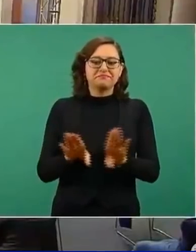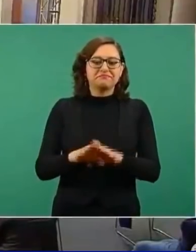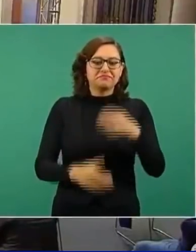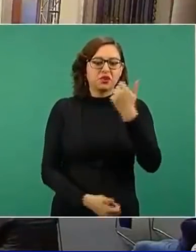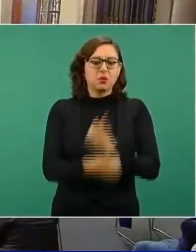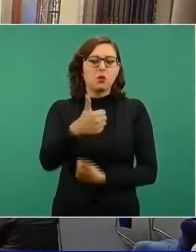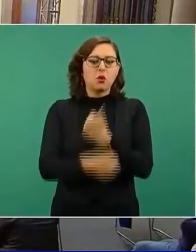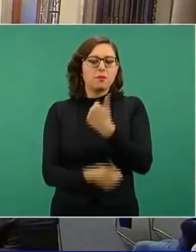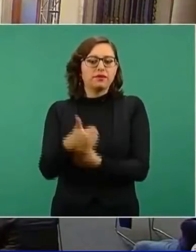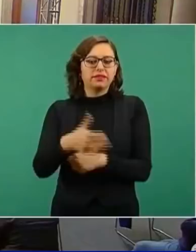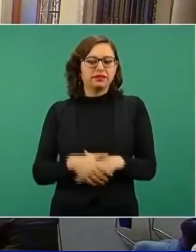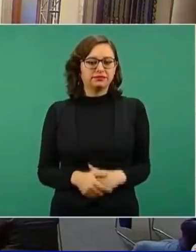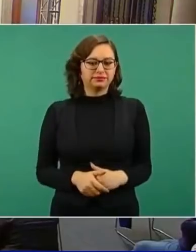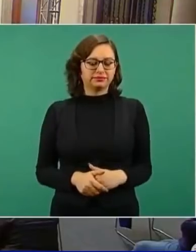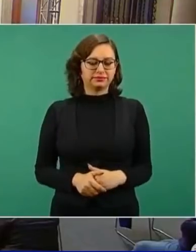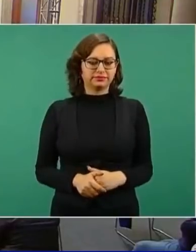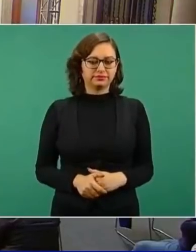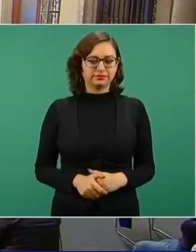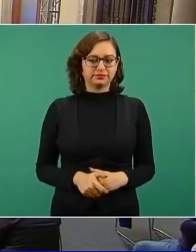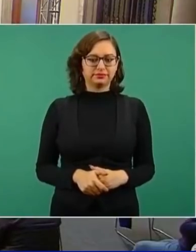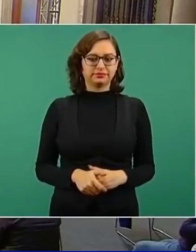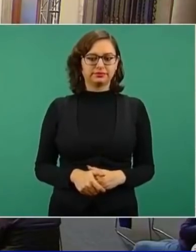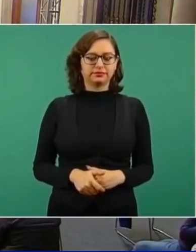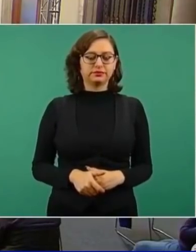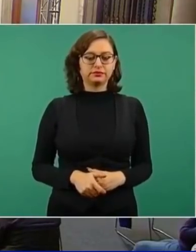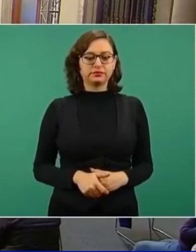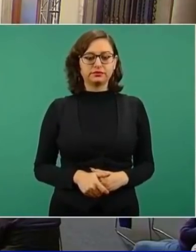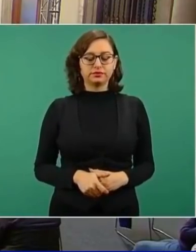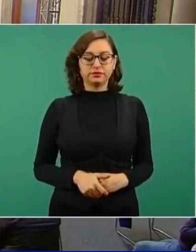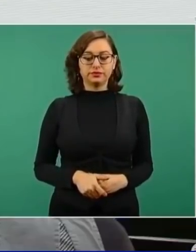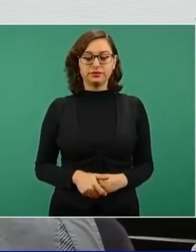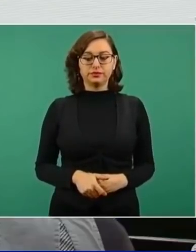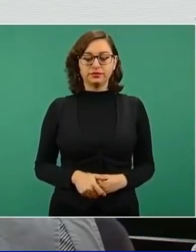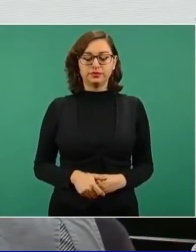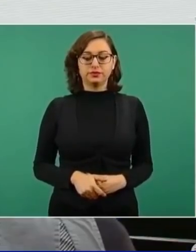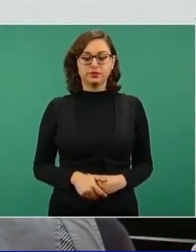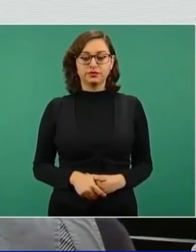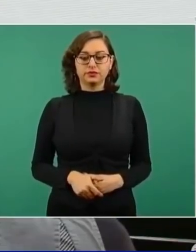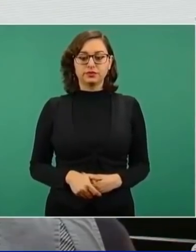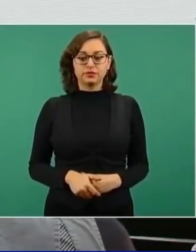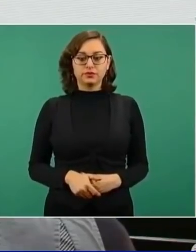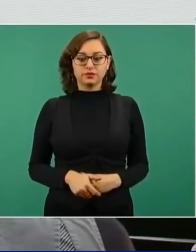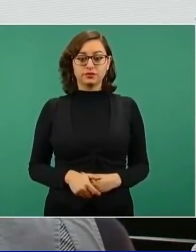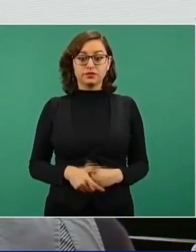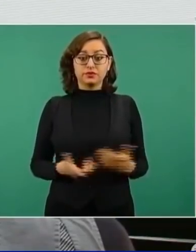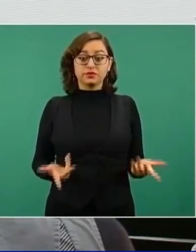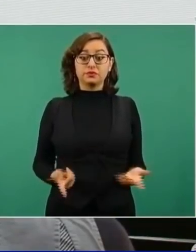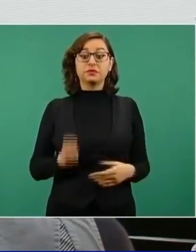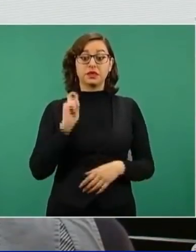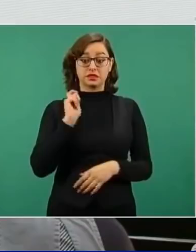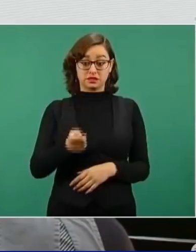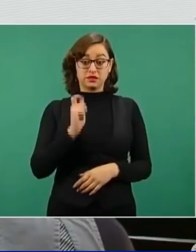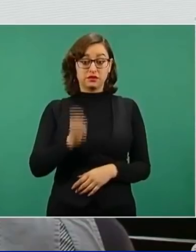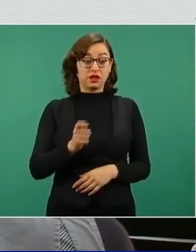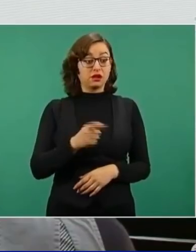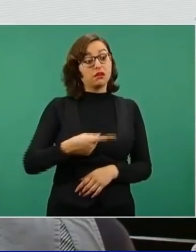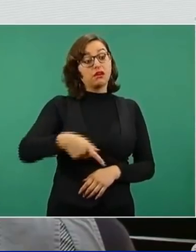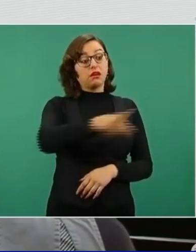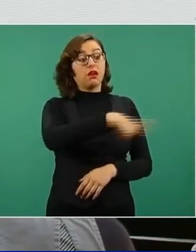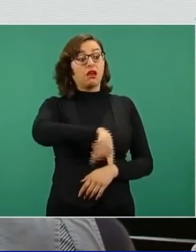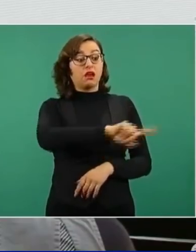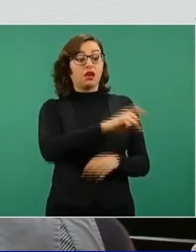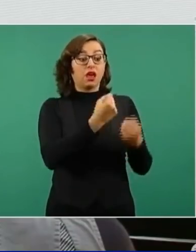favor. Es decir, este régimen de autoabasto simulado,